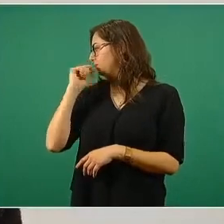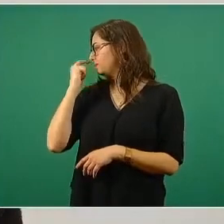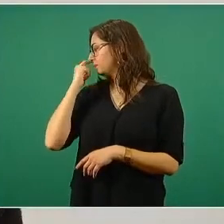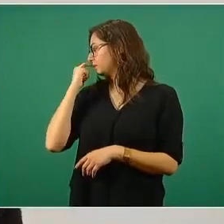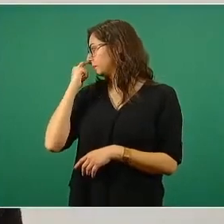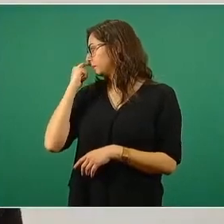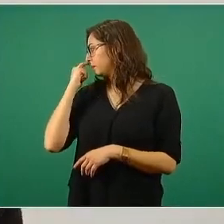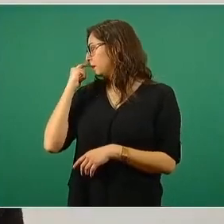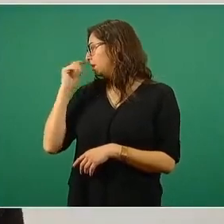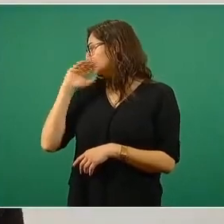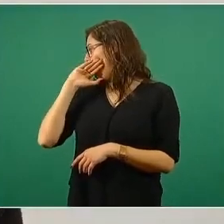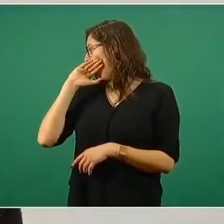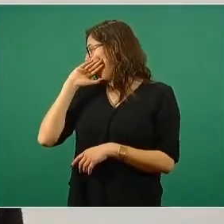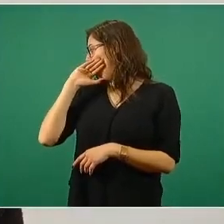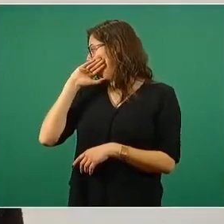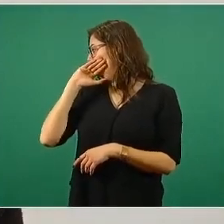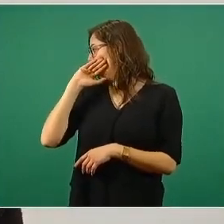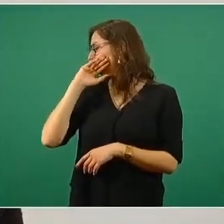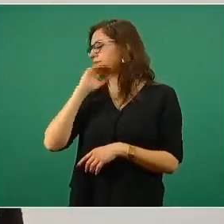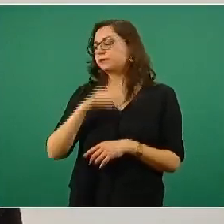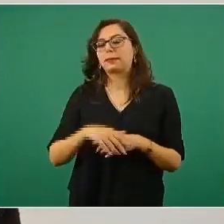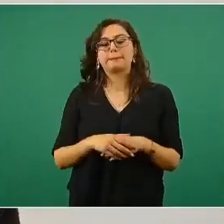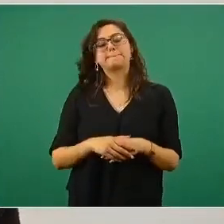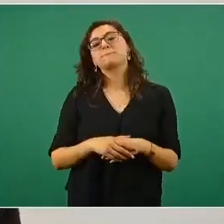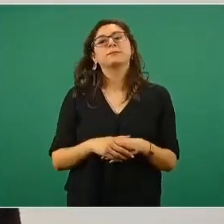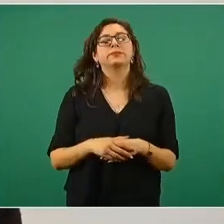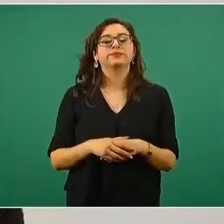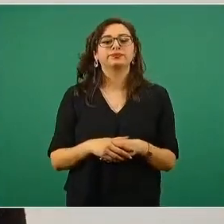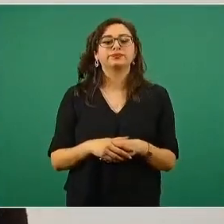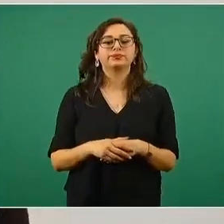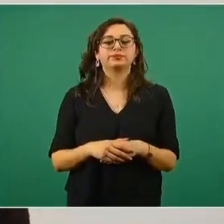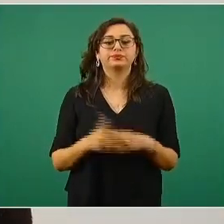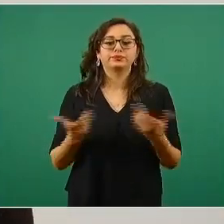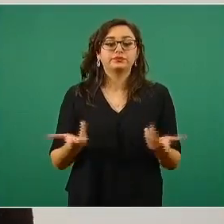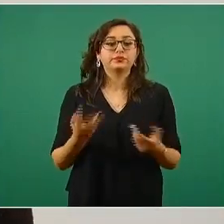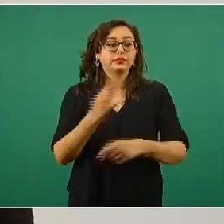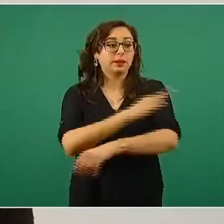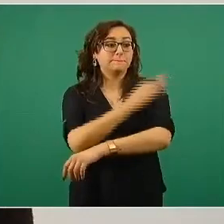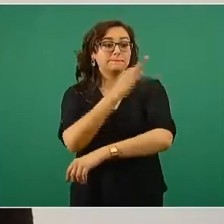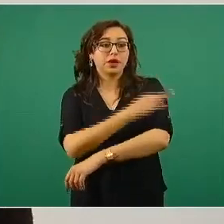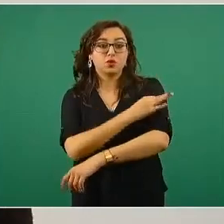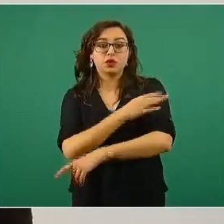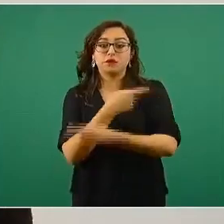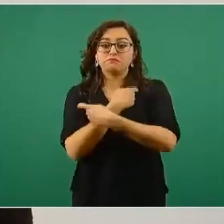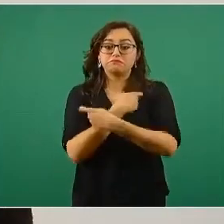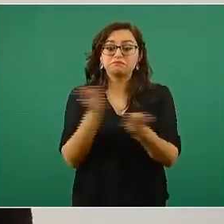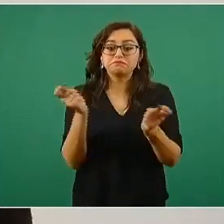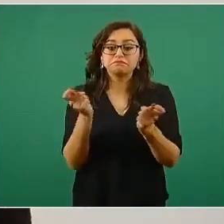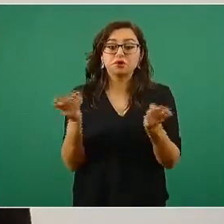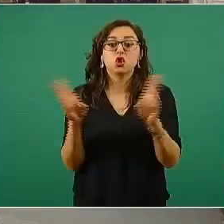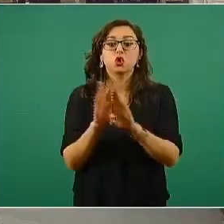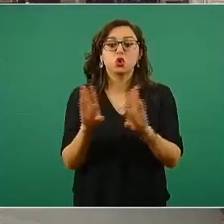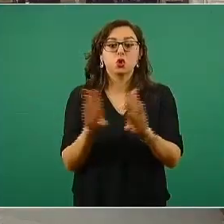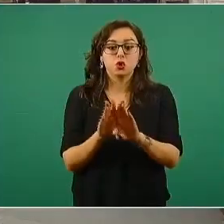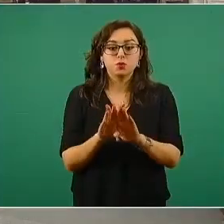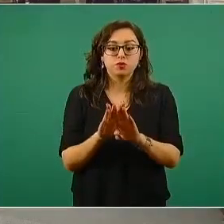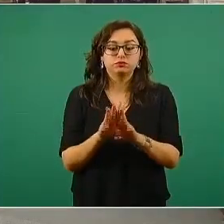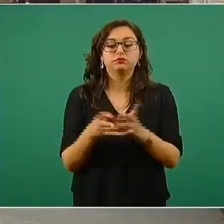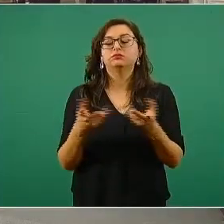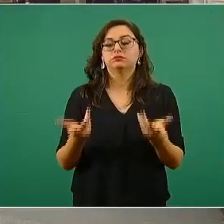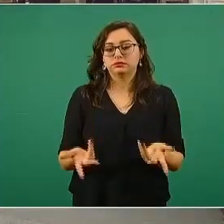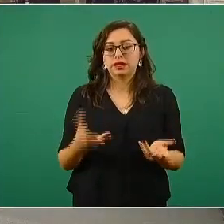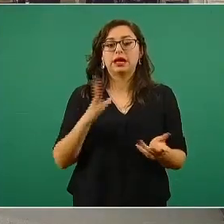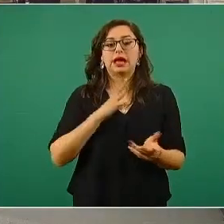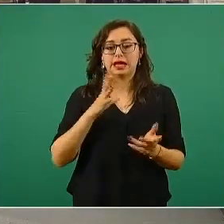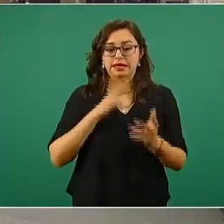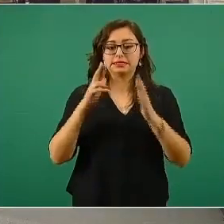La forma de acceder a esta vacuna ha sido en base a los diferentes lineamientos que se han